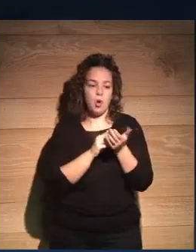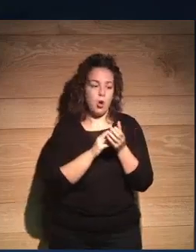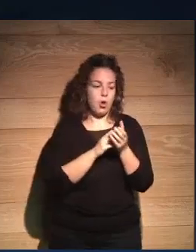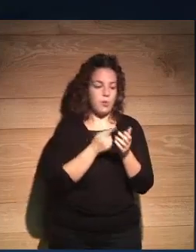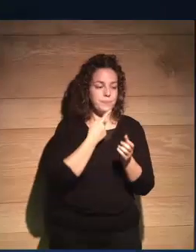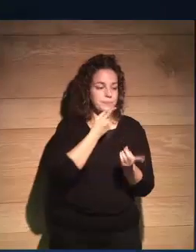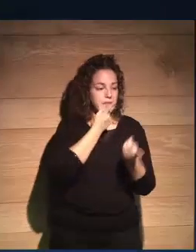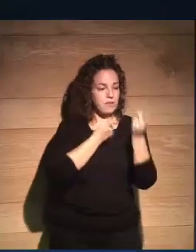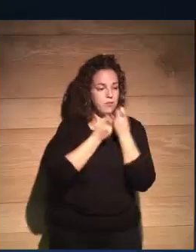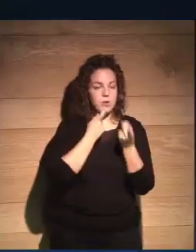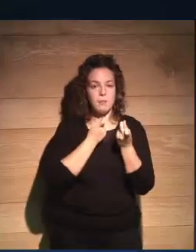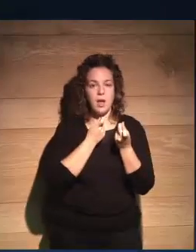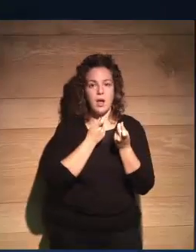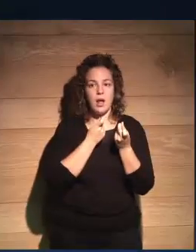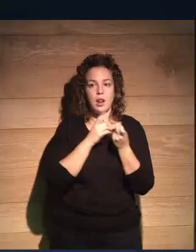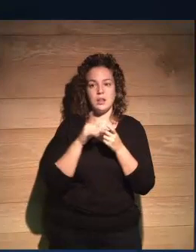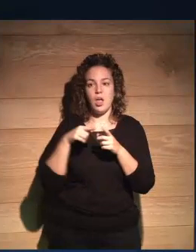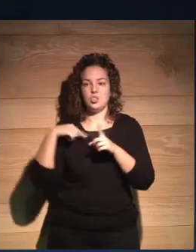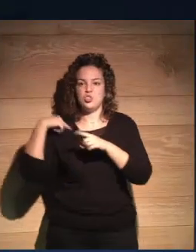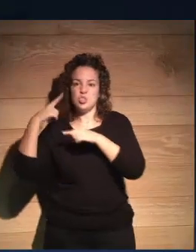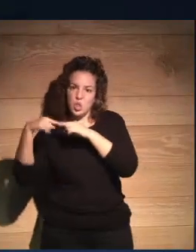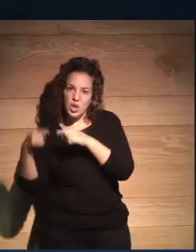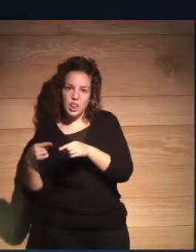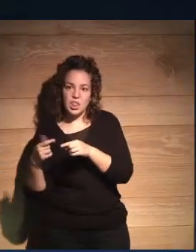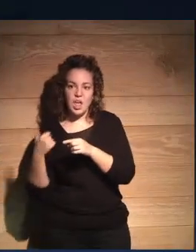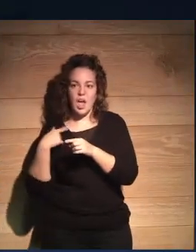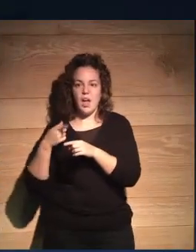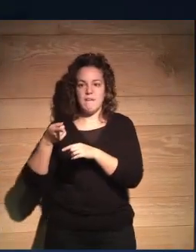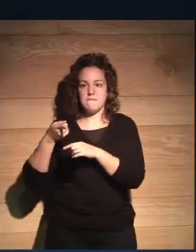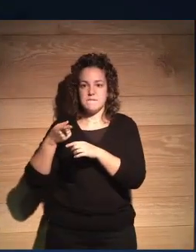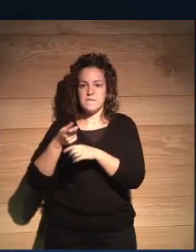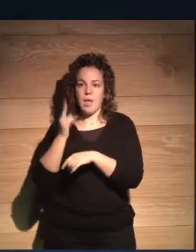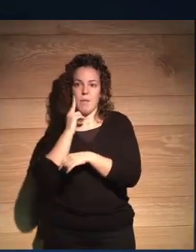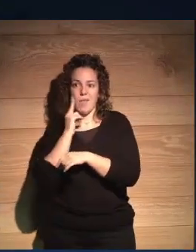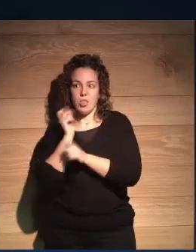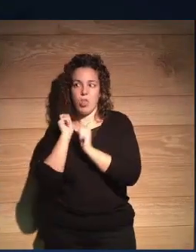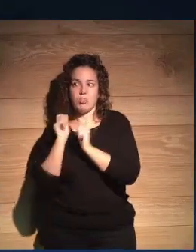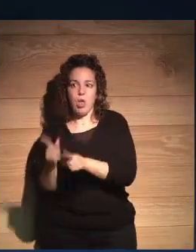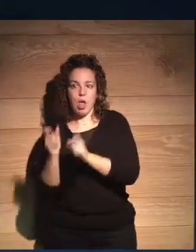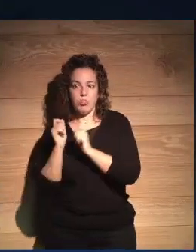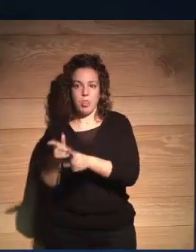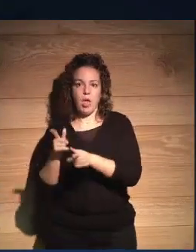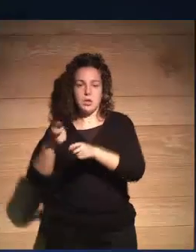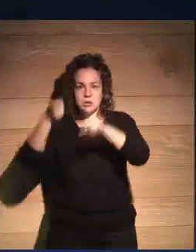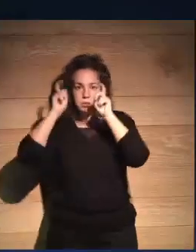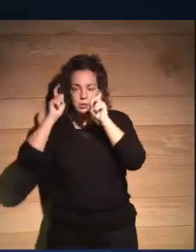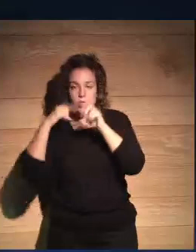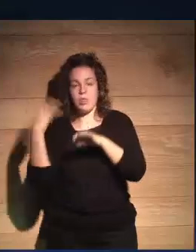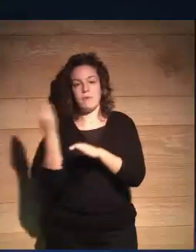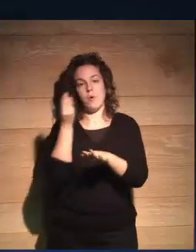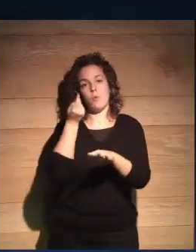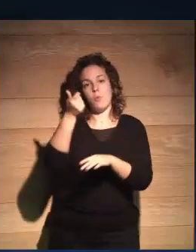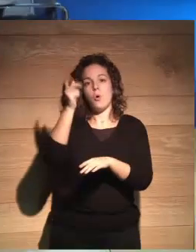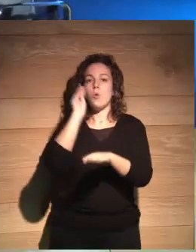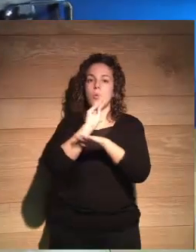comunicar o de informar a estar todo el día metiendo miedo, adoctrinando. Creo que deberíamos llevar un poco más de cuidado con